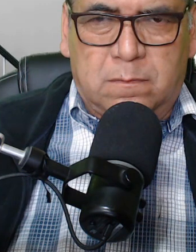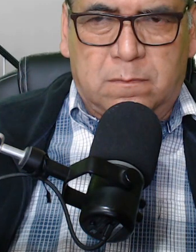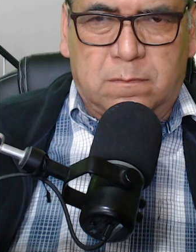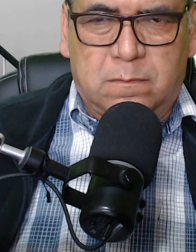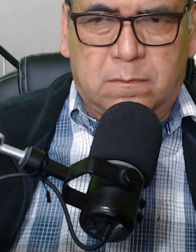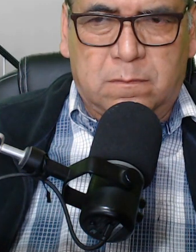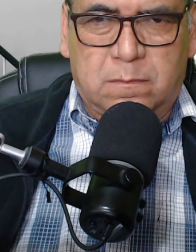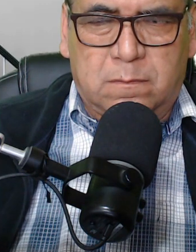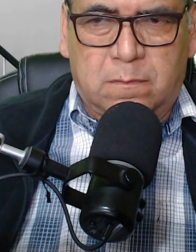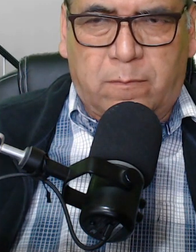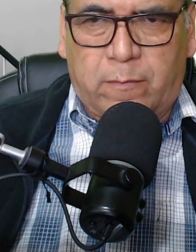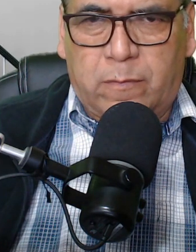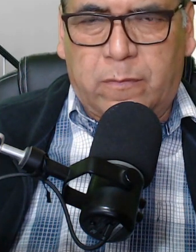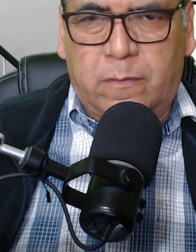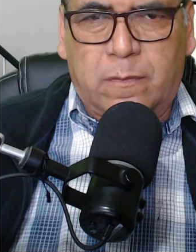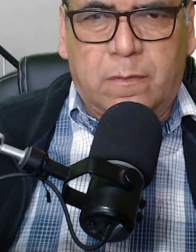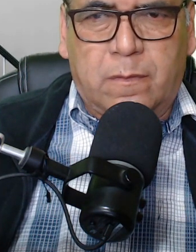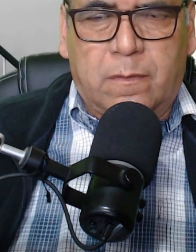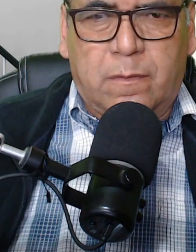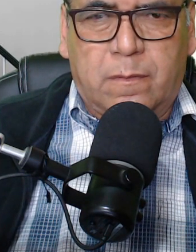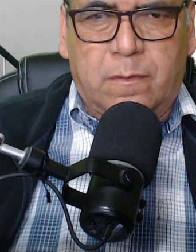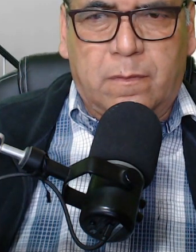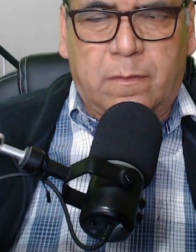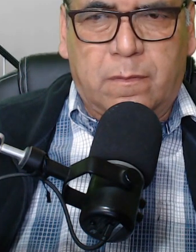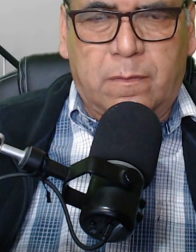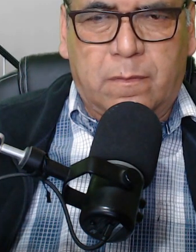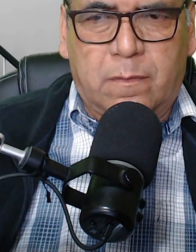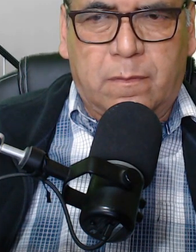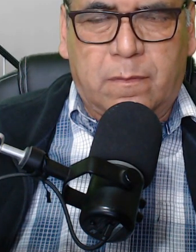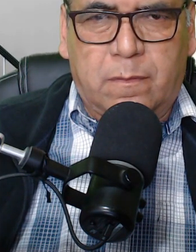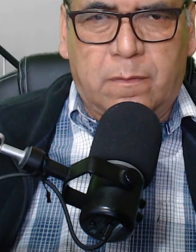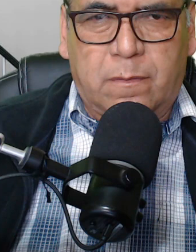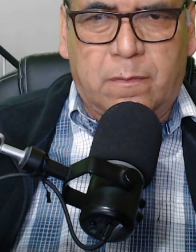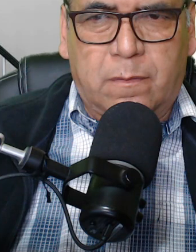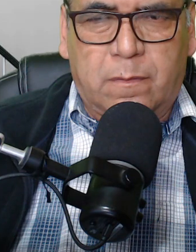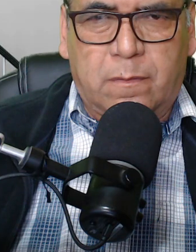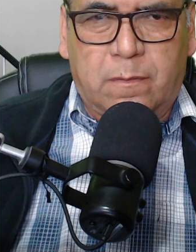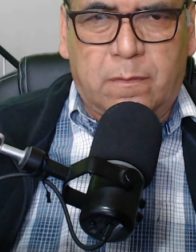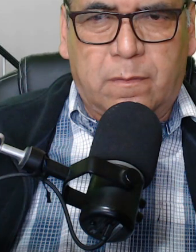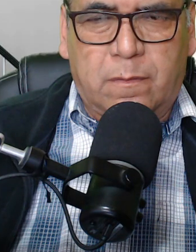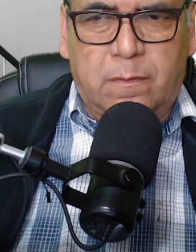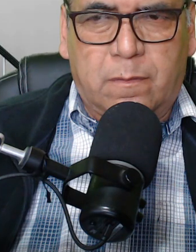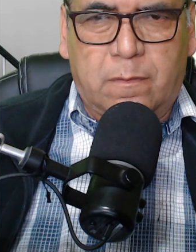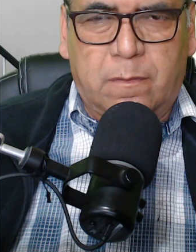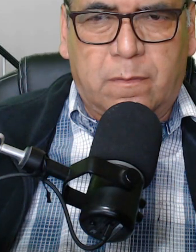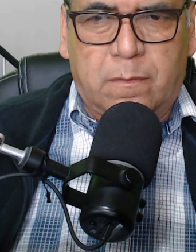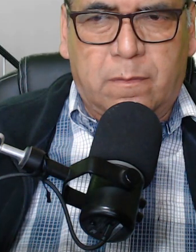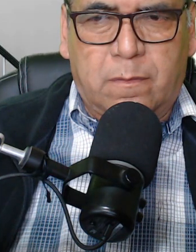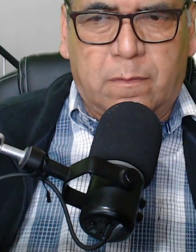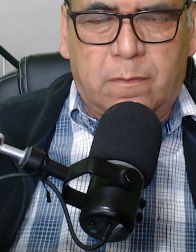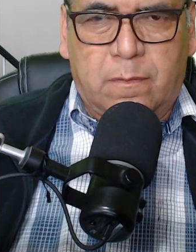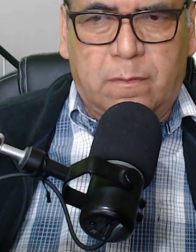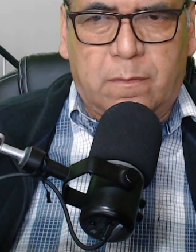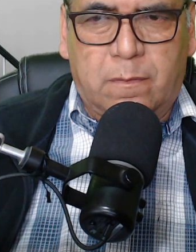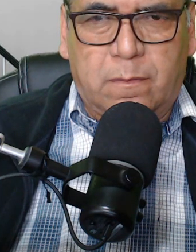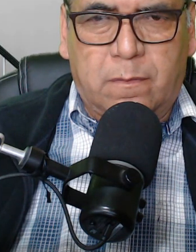de modificación a la Constitución. Pero esta propuesta de modificación a la Constitución es muchísimo más radical porque...